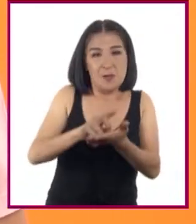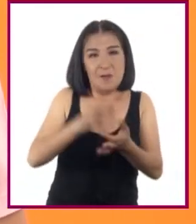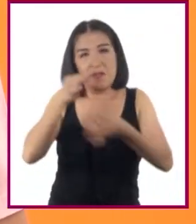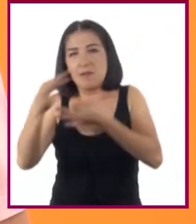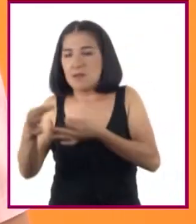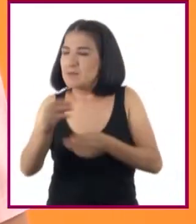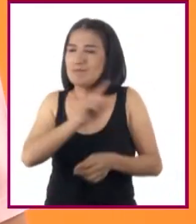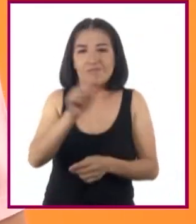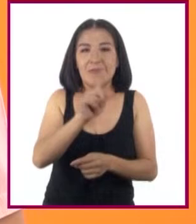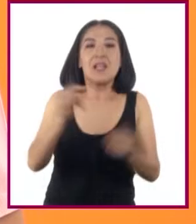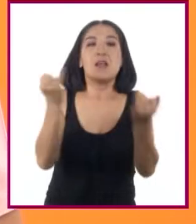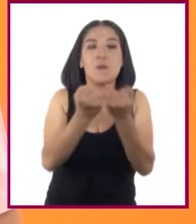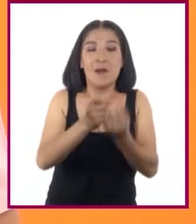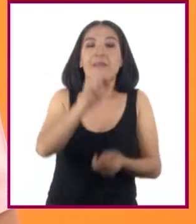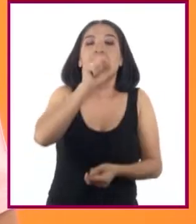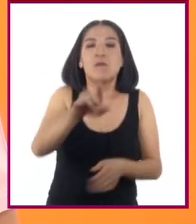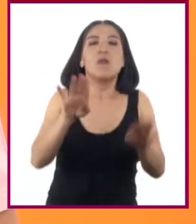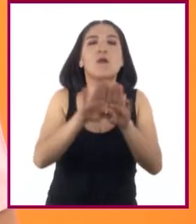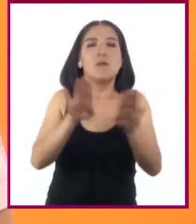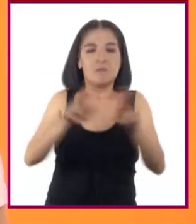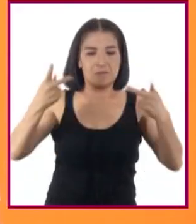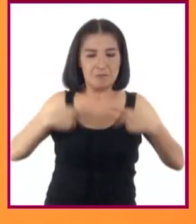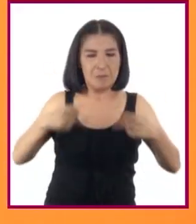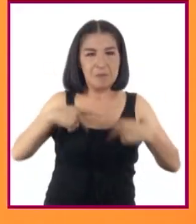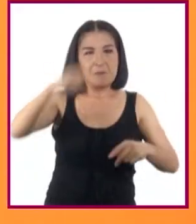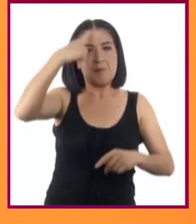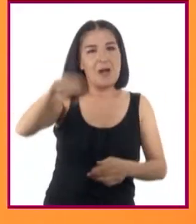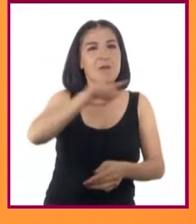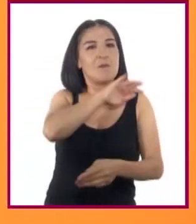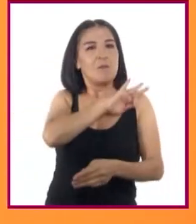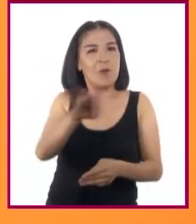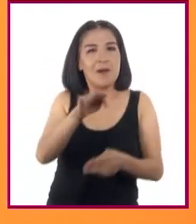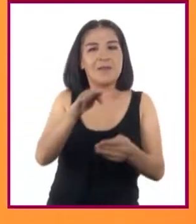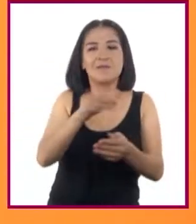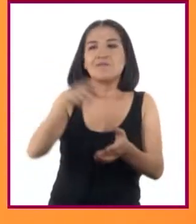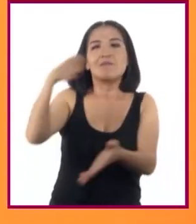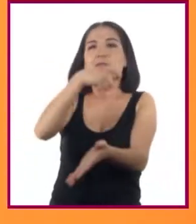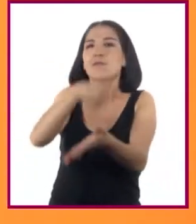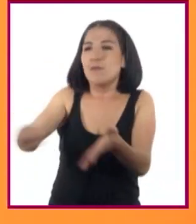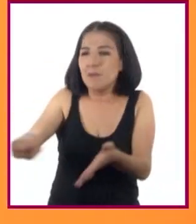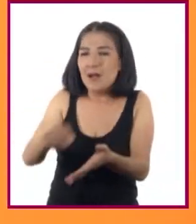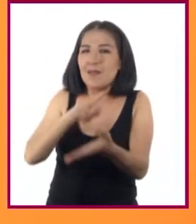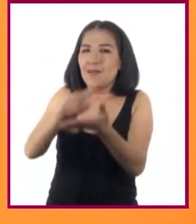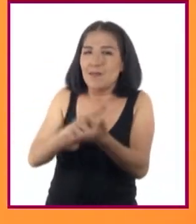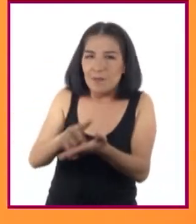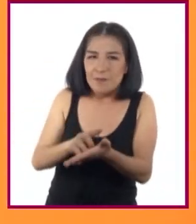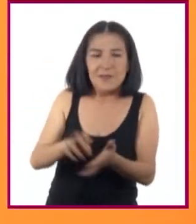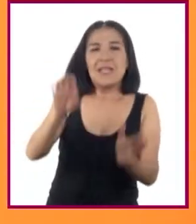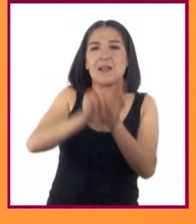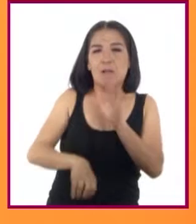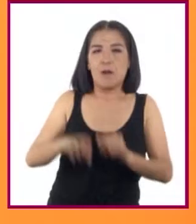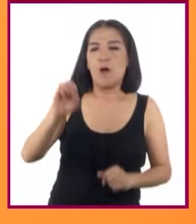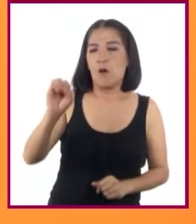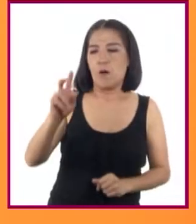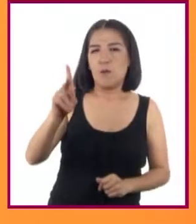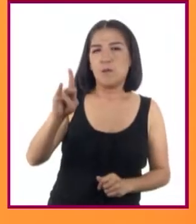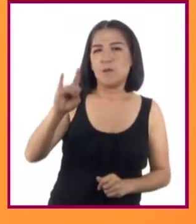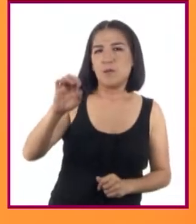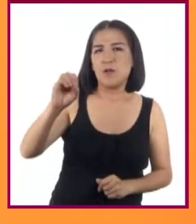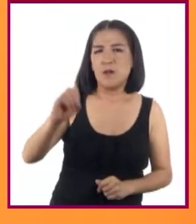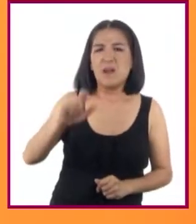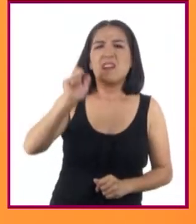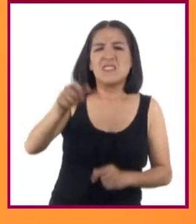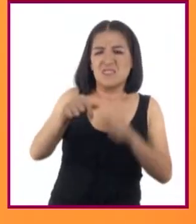es la facilidad con que las personas pueden acceder a las sustancias. Un ejemplo de esto es el opio. Si no se